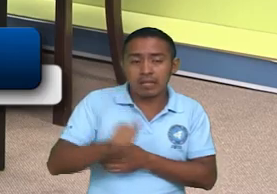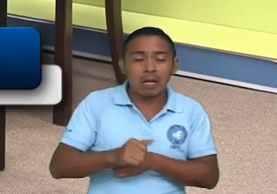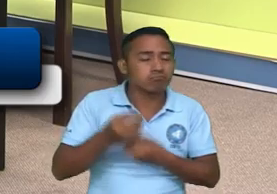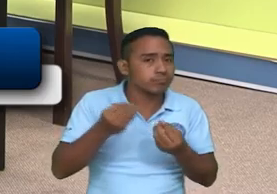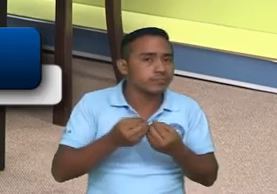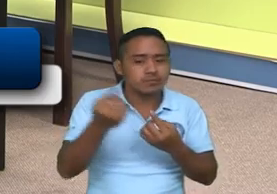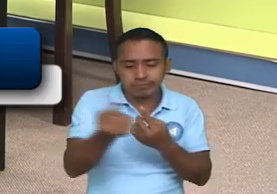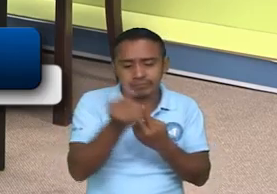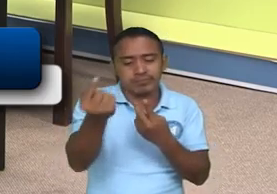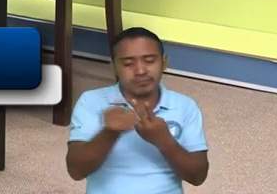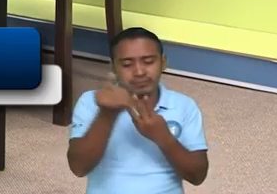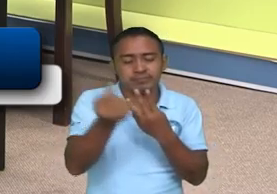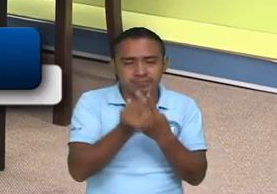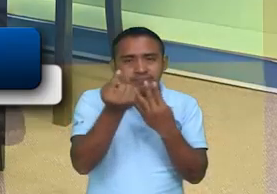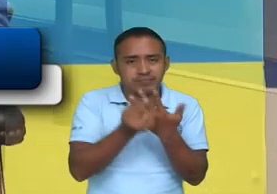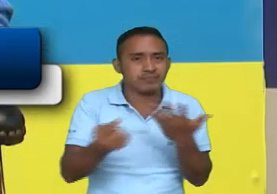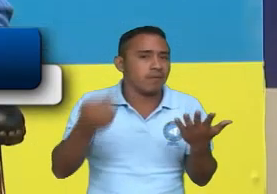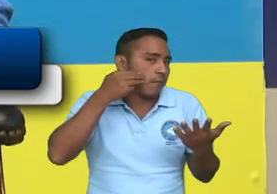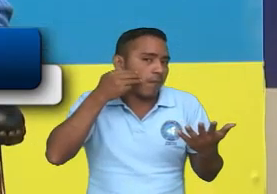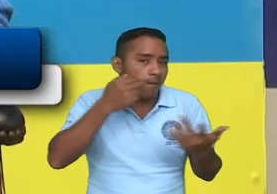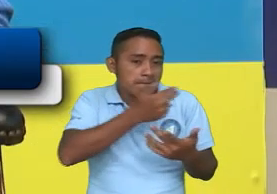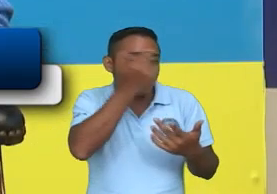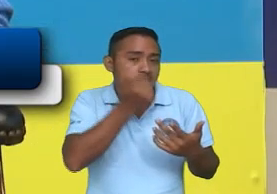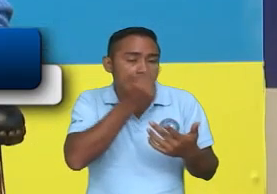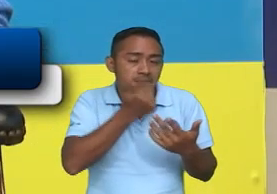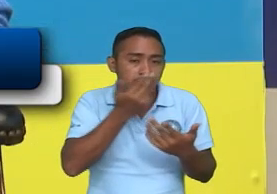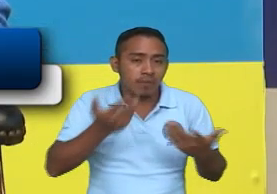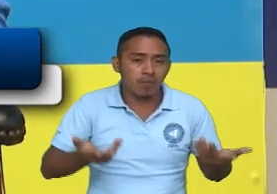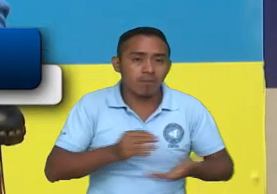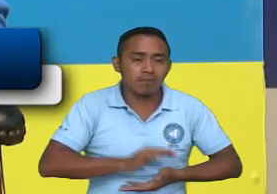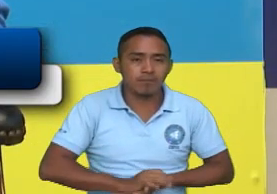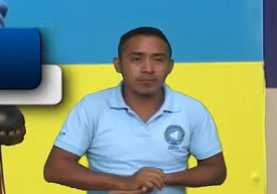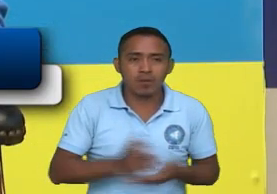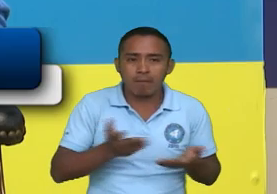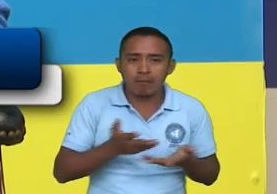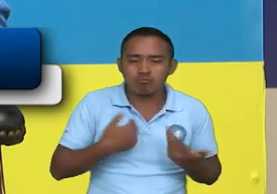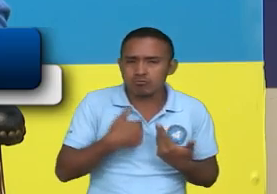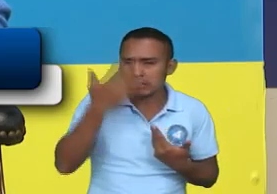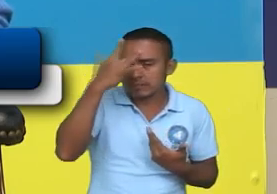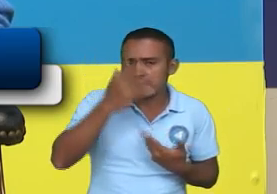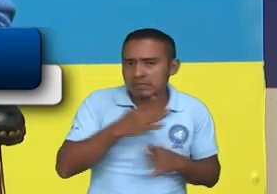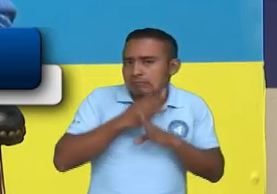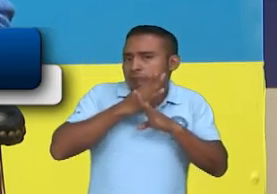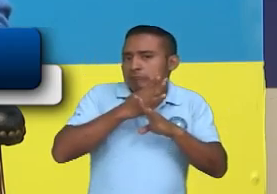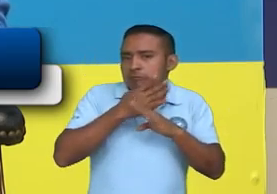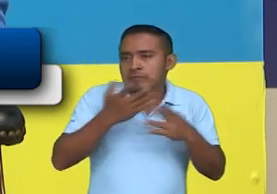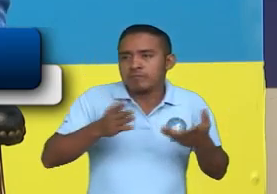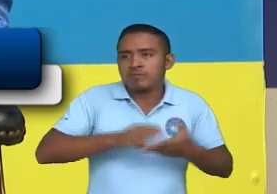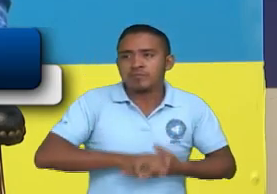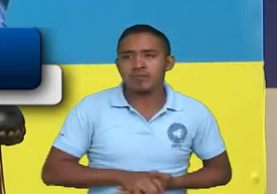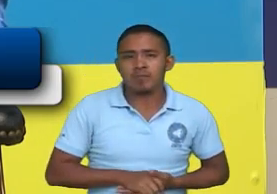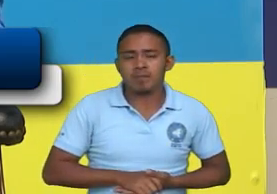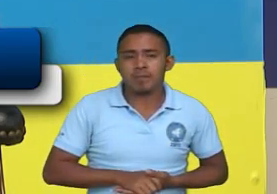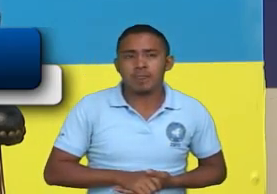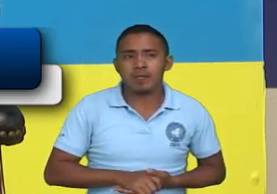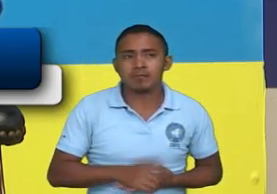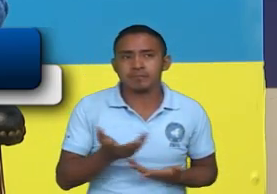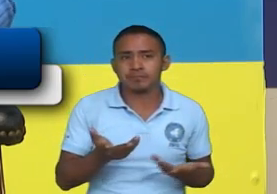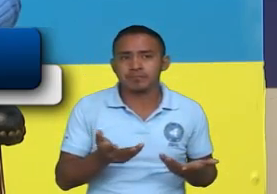información a las madres? ¿Hay algún tipo de concientización en las madres? Por ejemplo, usted que es